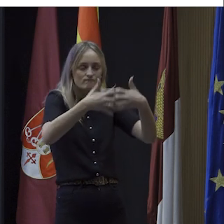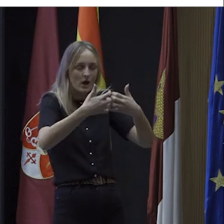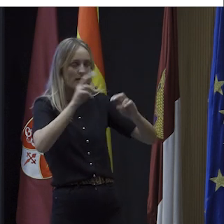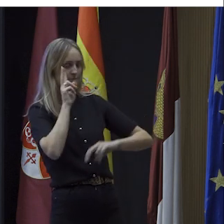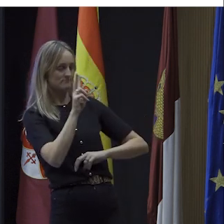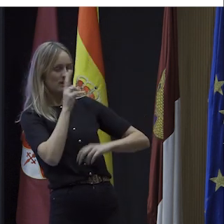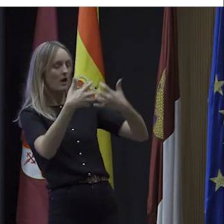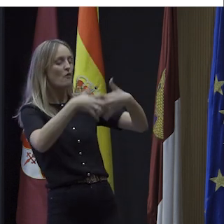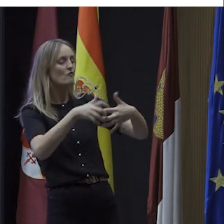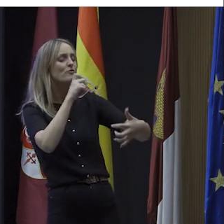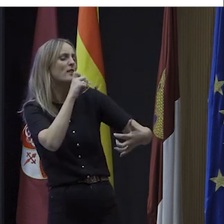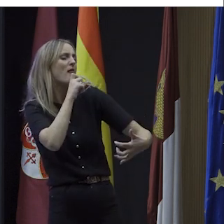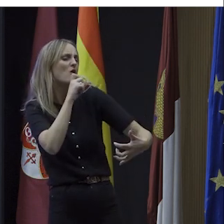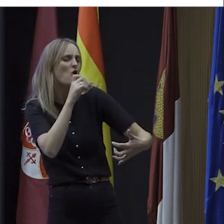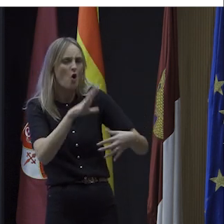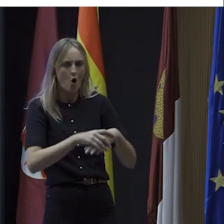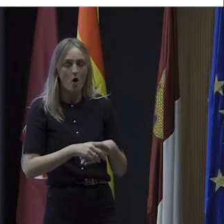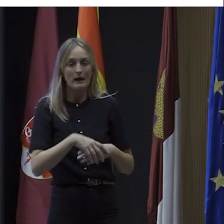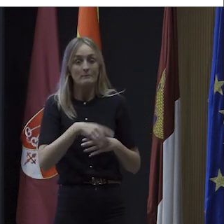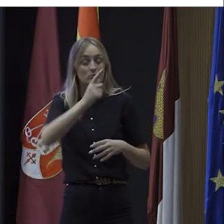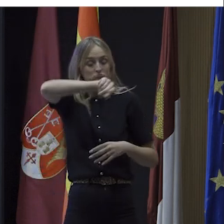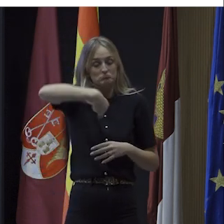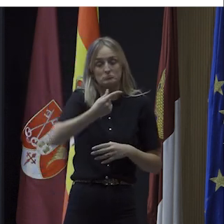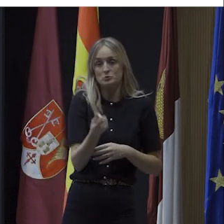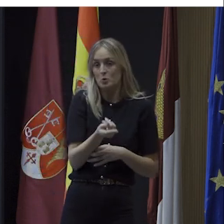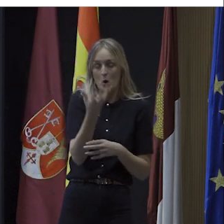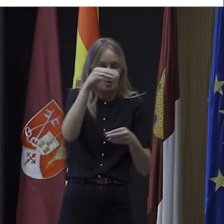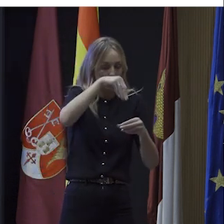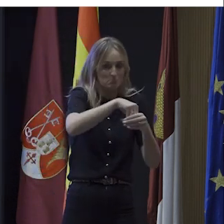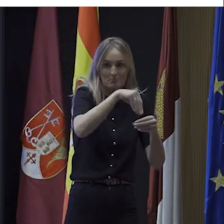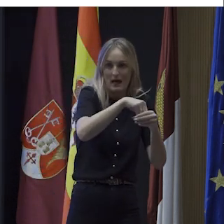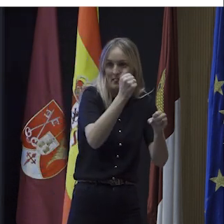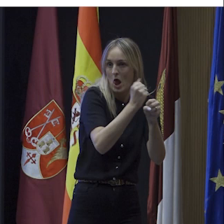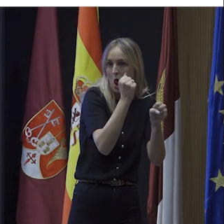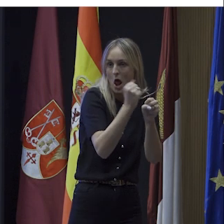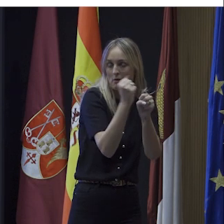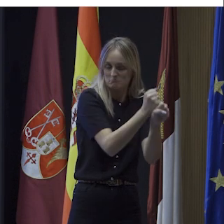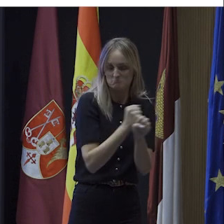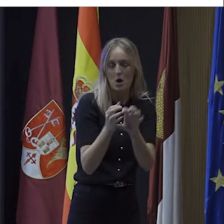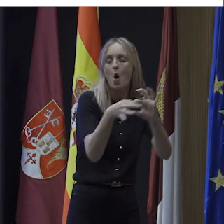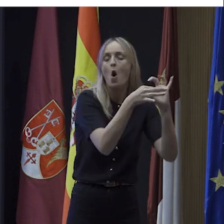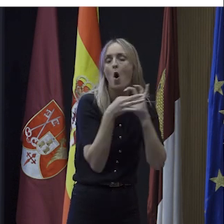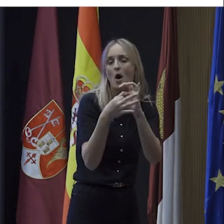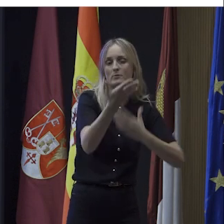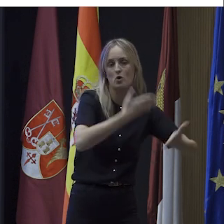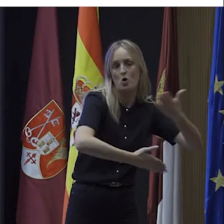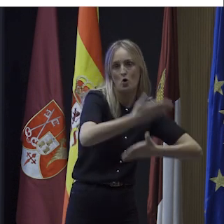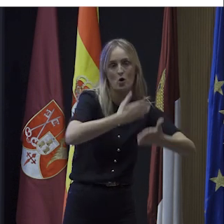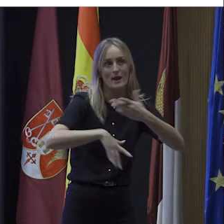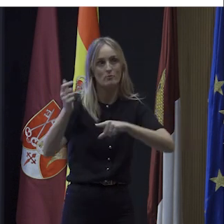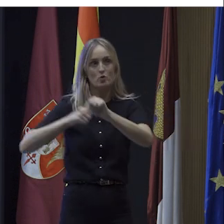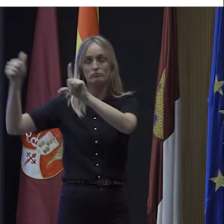y pulmón. Total, que al final acabó totalmente integrado en el equipo y colaborado con ellos. Esto es un gráfico elaborado por